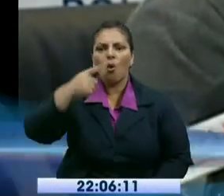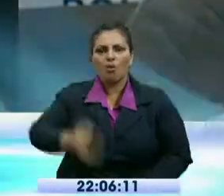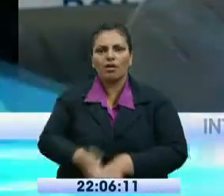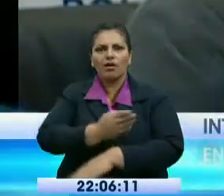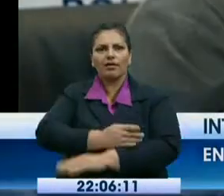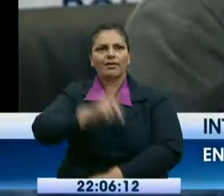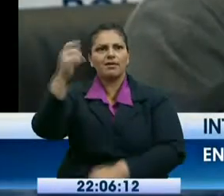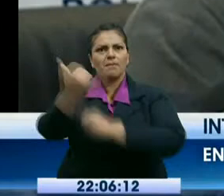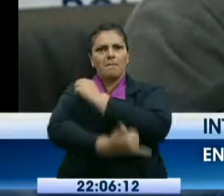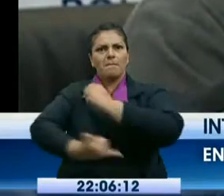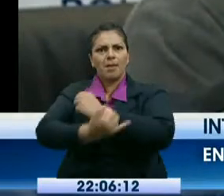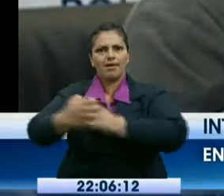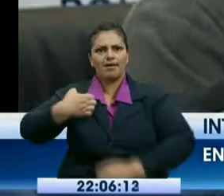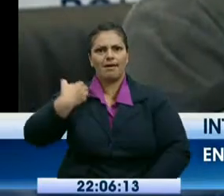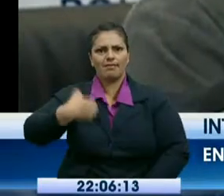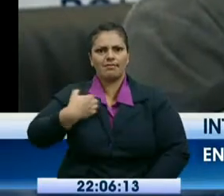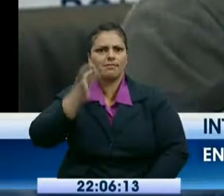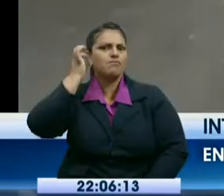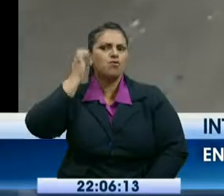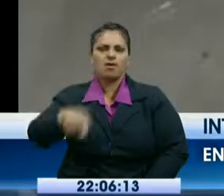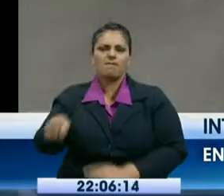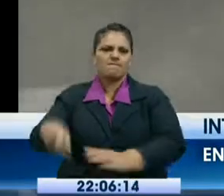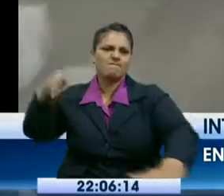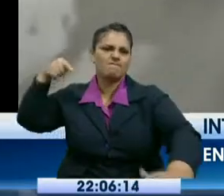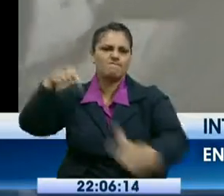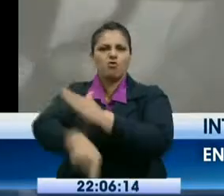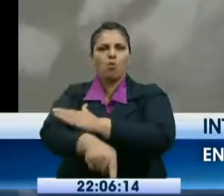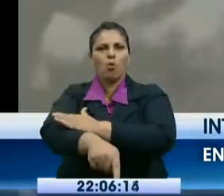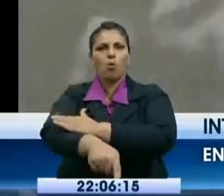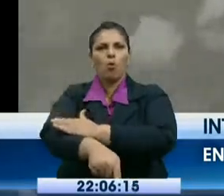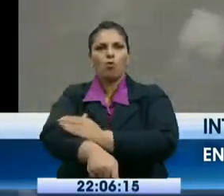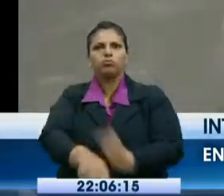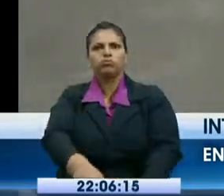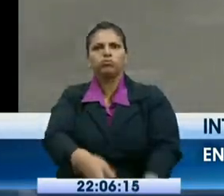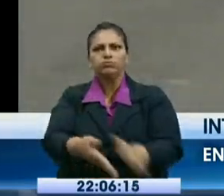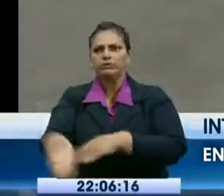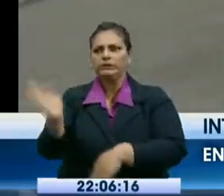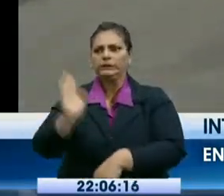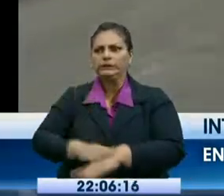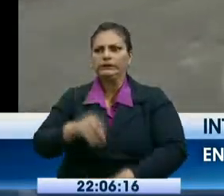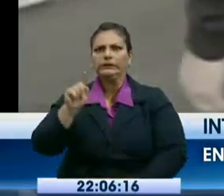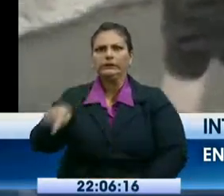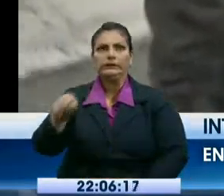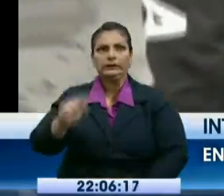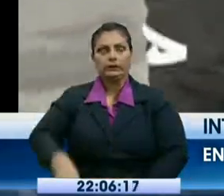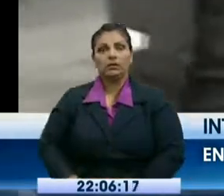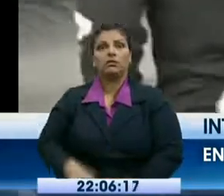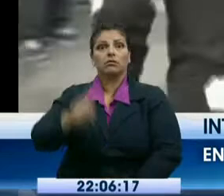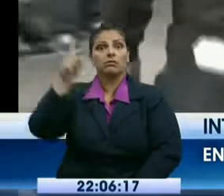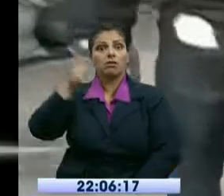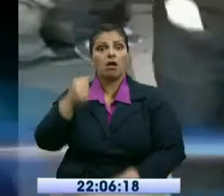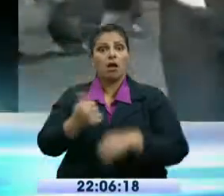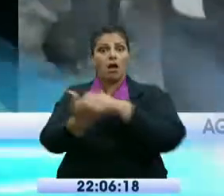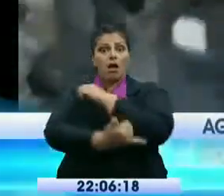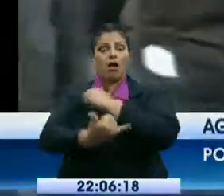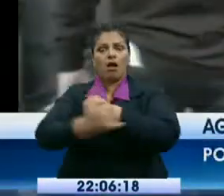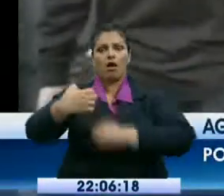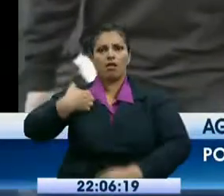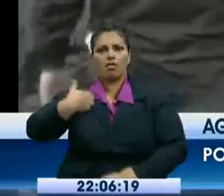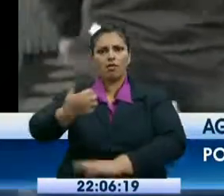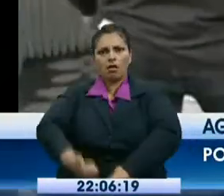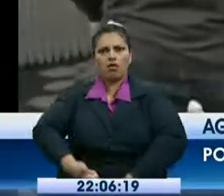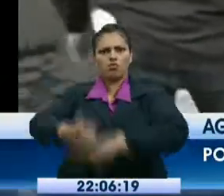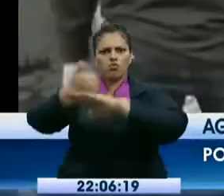parece sobre el mexicano pensaba una difusión roja por supuestamente haber asesinado a una